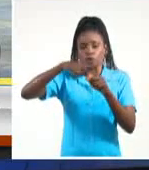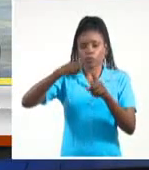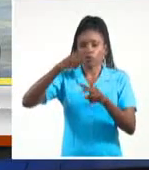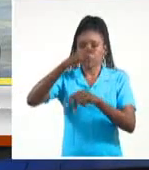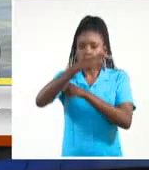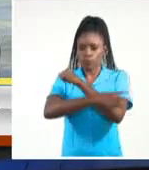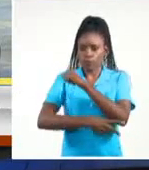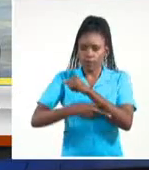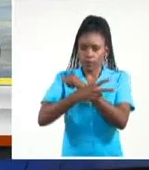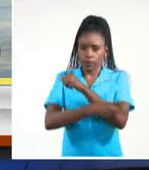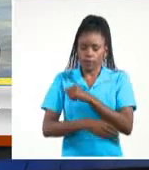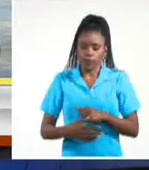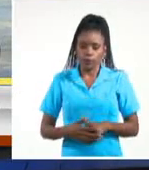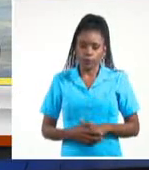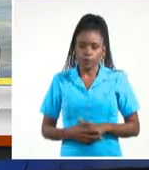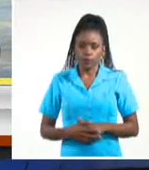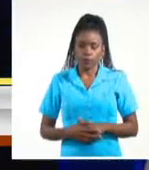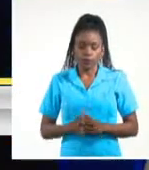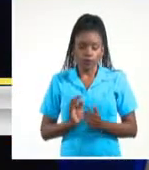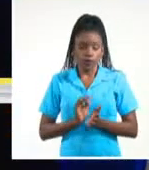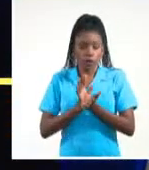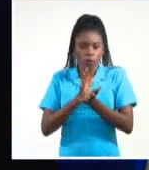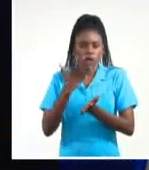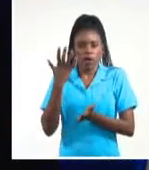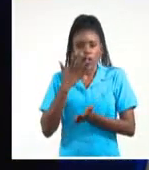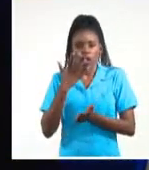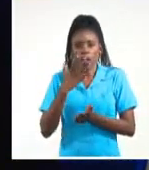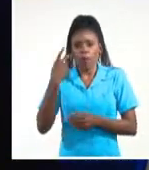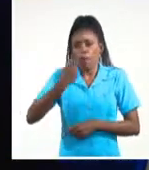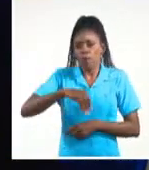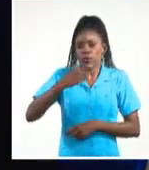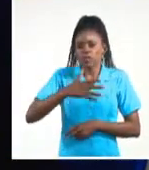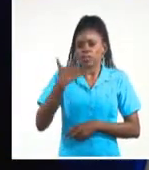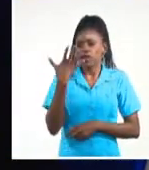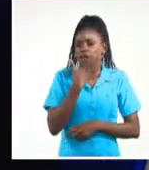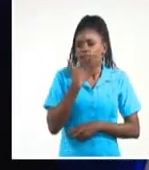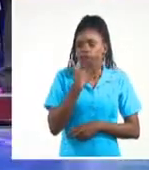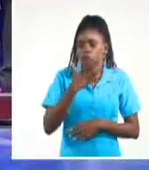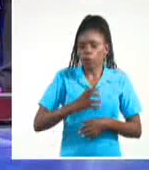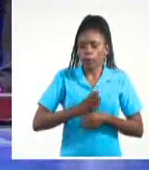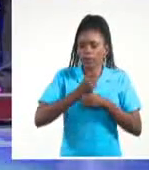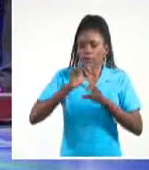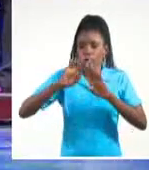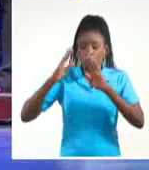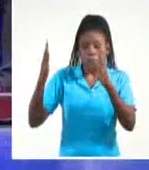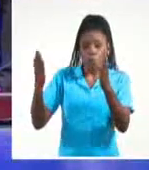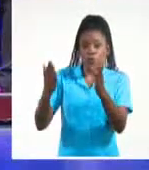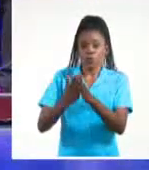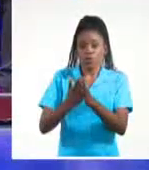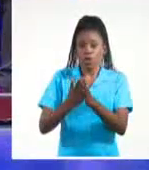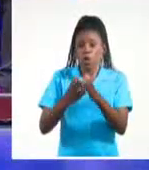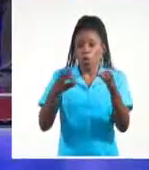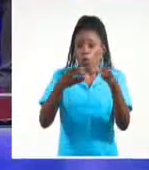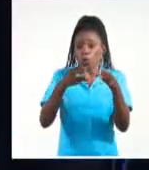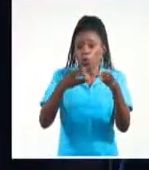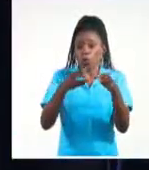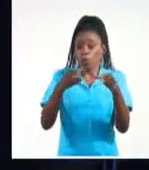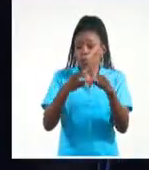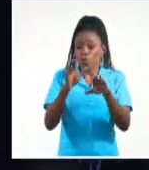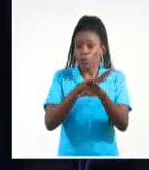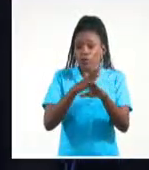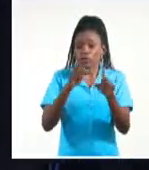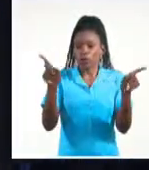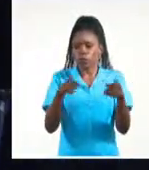continentes. El homenaje a las prácticas culturales del bolero, que constituyen patrimonio mundial, contó con un elenco multigeneracional y